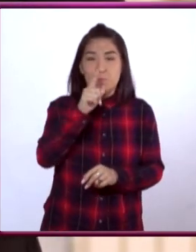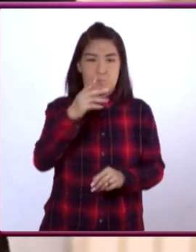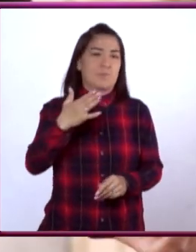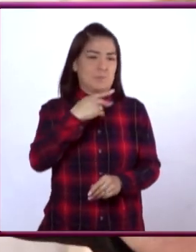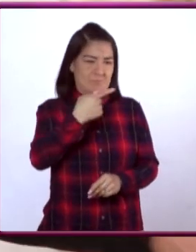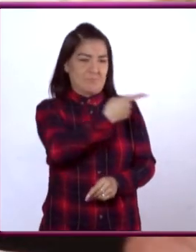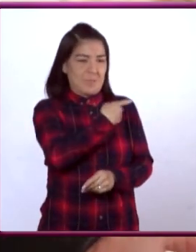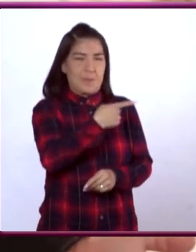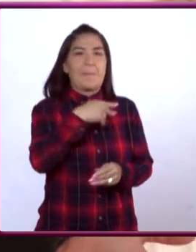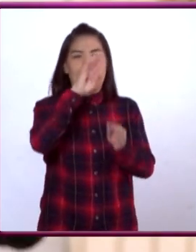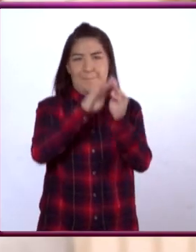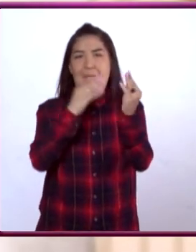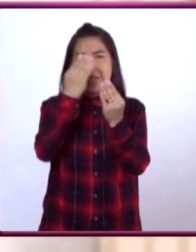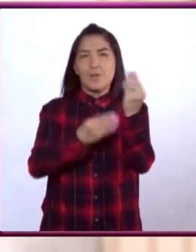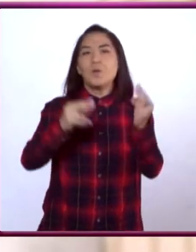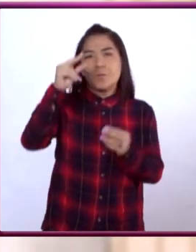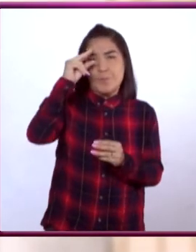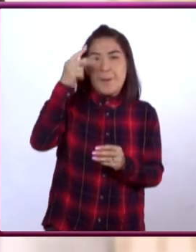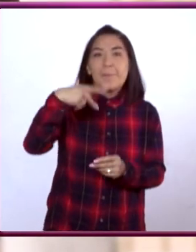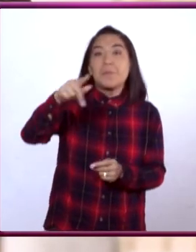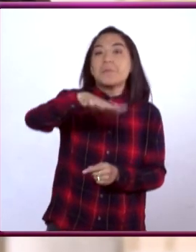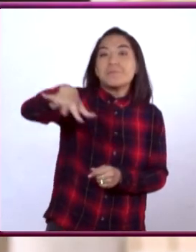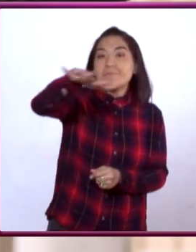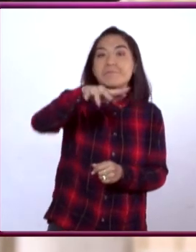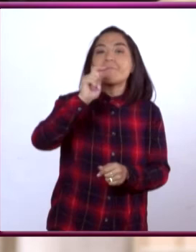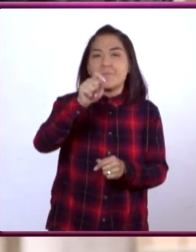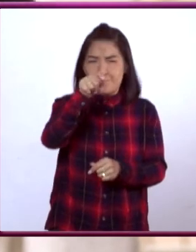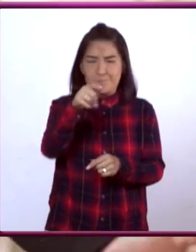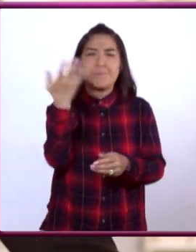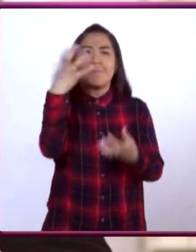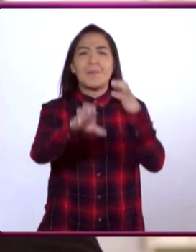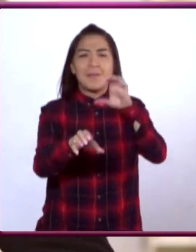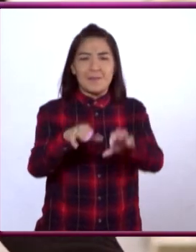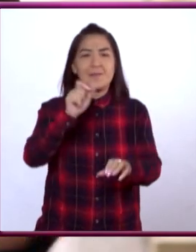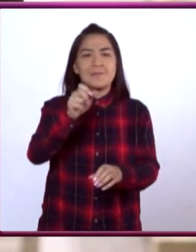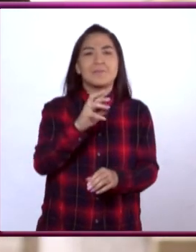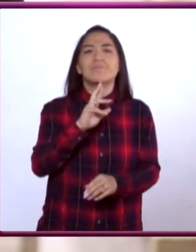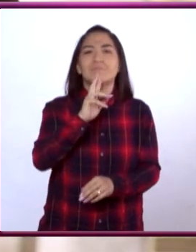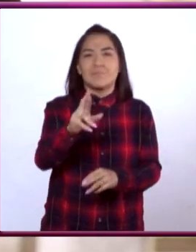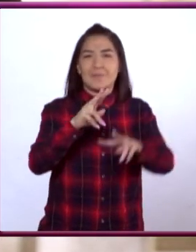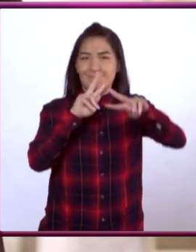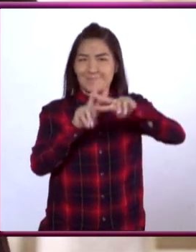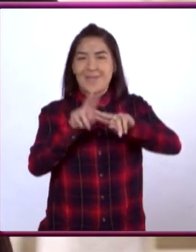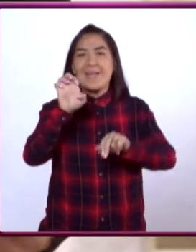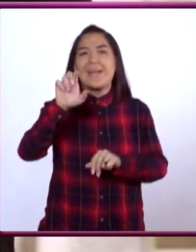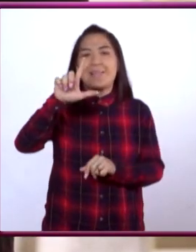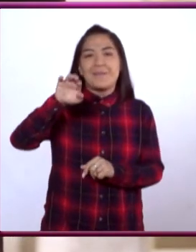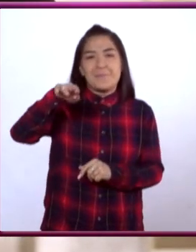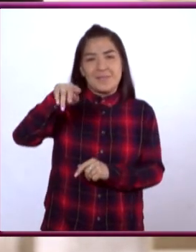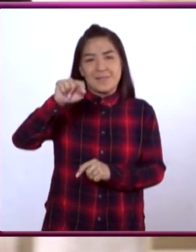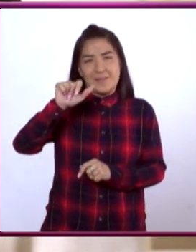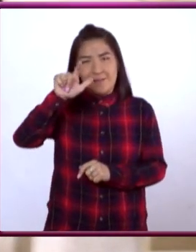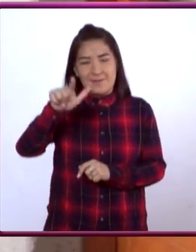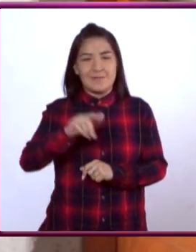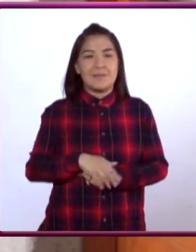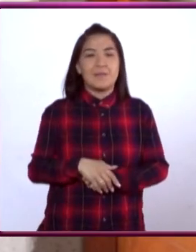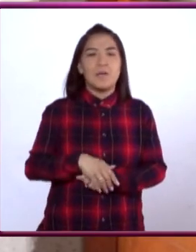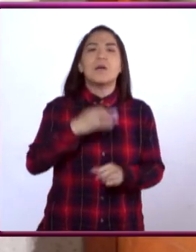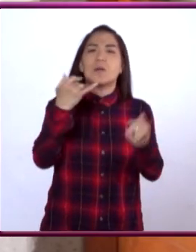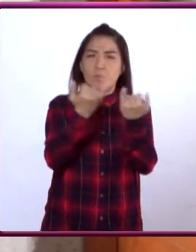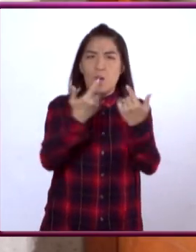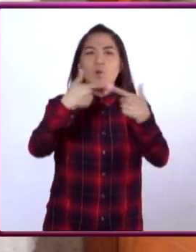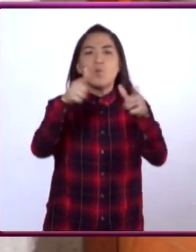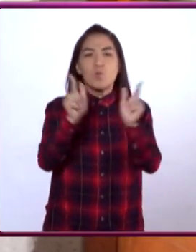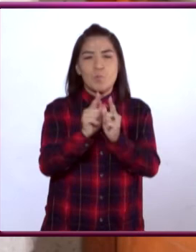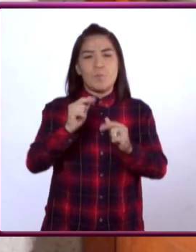que nosotros plátanos y nueces, pero recuerda conectar con el hashtag elemental para poder localizar sus respuestas en las redes sociales. También